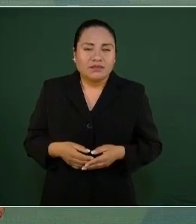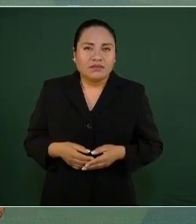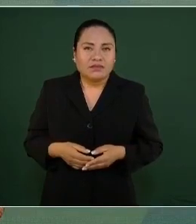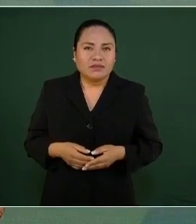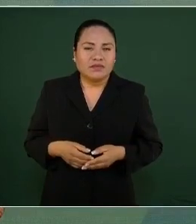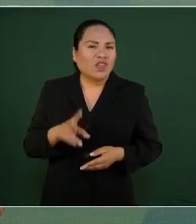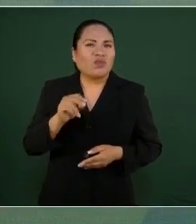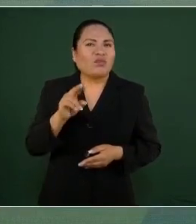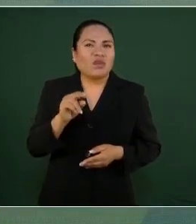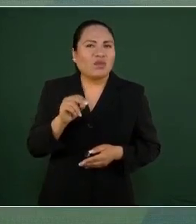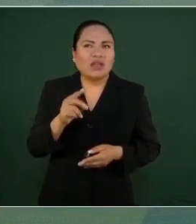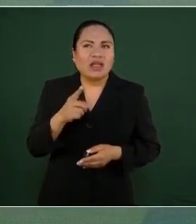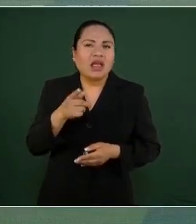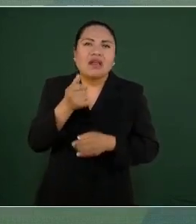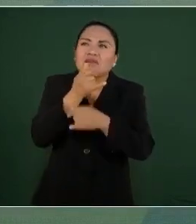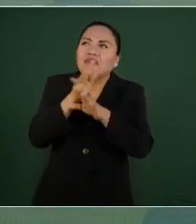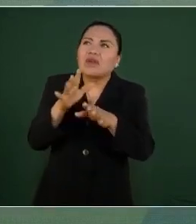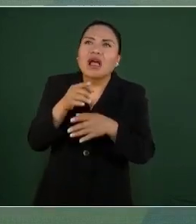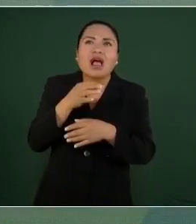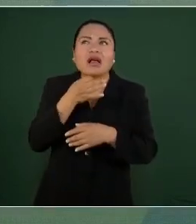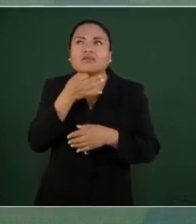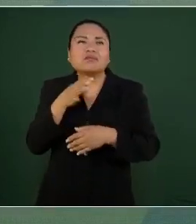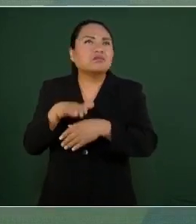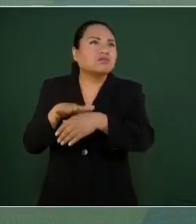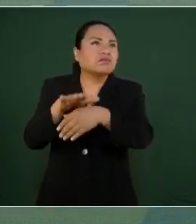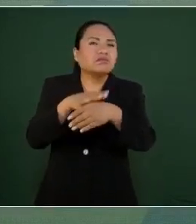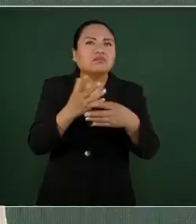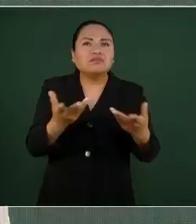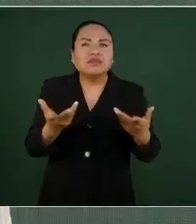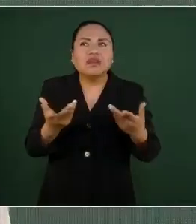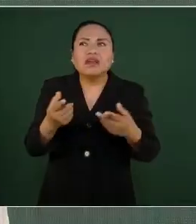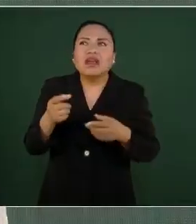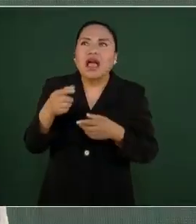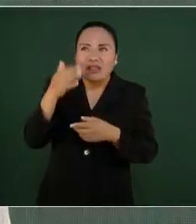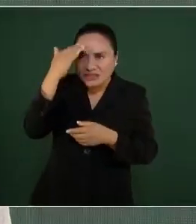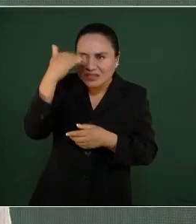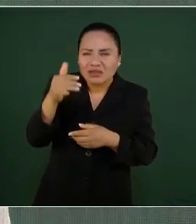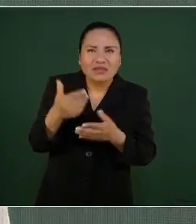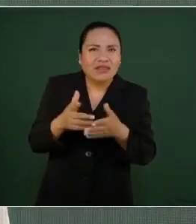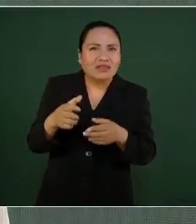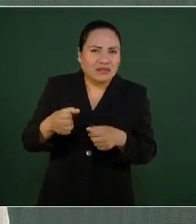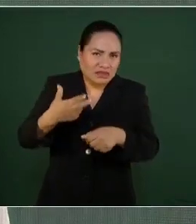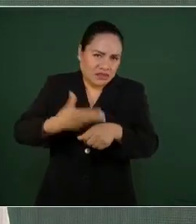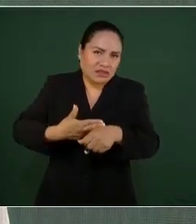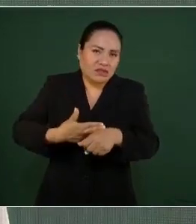no se habla de que el secretario de Seguridad Pública,